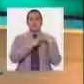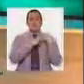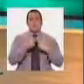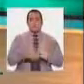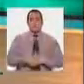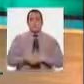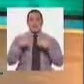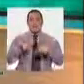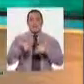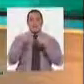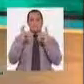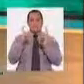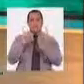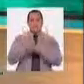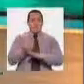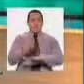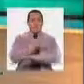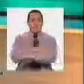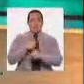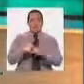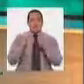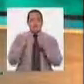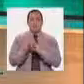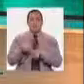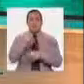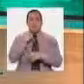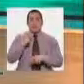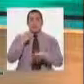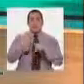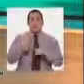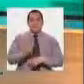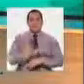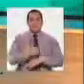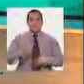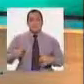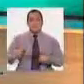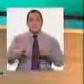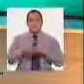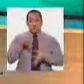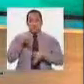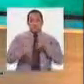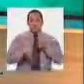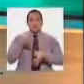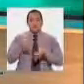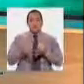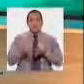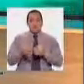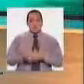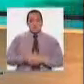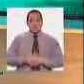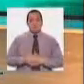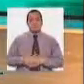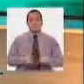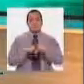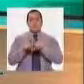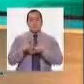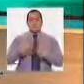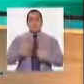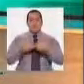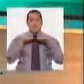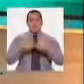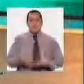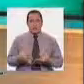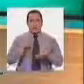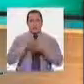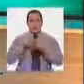en este tema que estuvo en la reunión, César San Martín, expresidente del Poder Judicial, ha dicho o ha